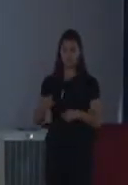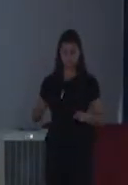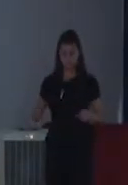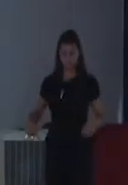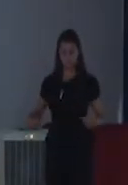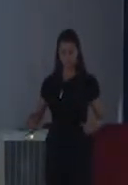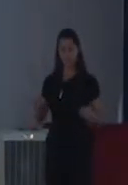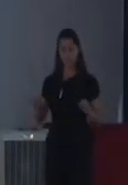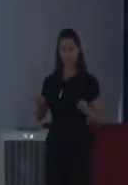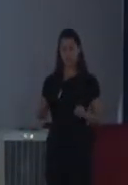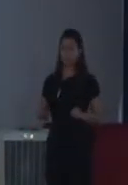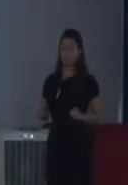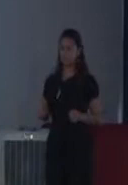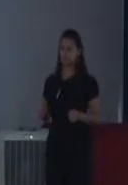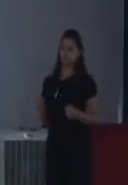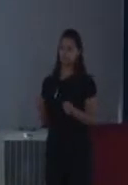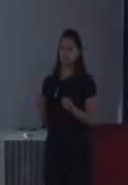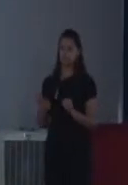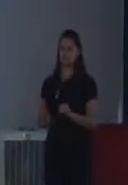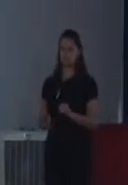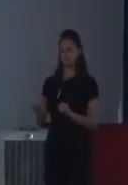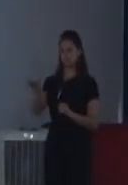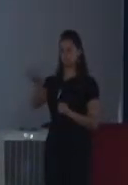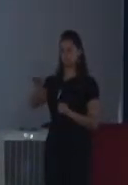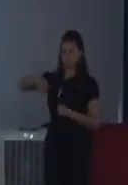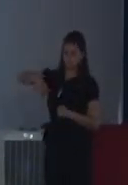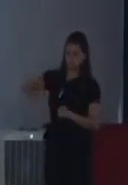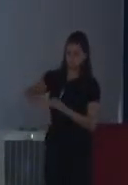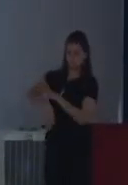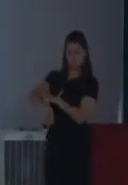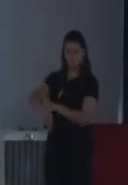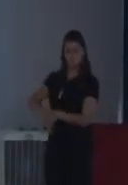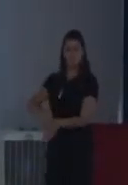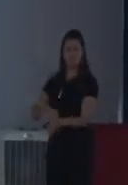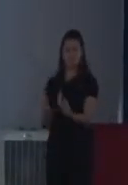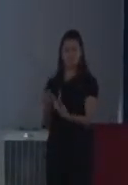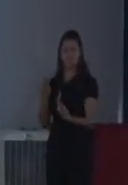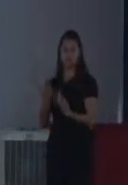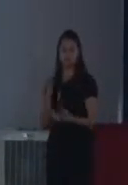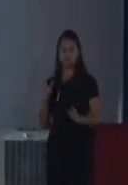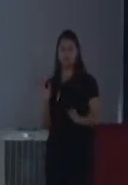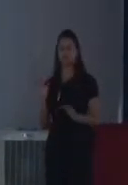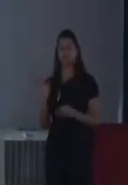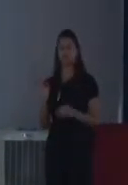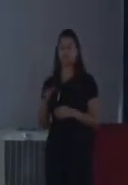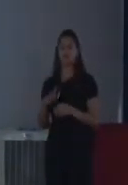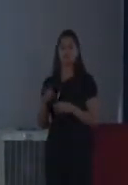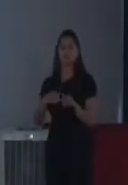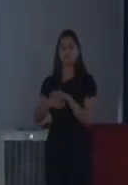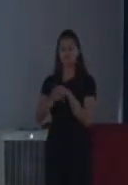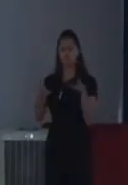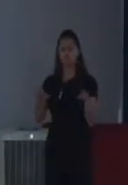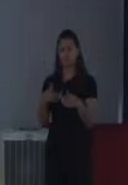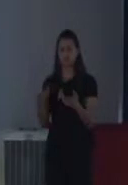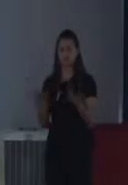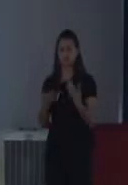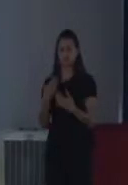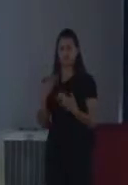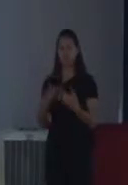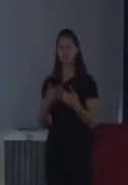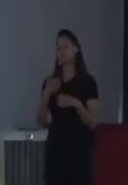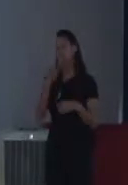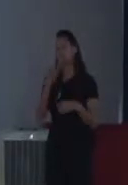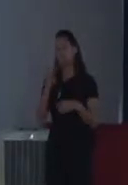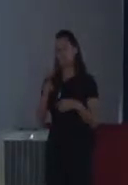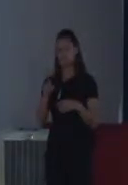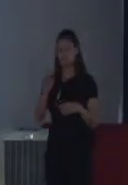silla de ruedas puede cruzarla, ¿sí? Puede pasar por ahí y entrar al recinto, digamos, para donde, a donde vaya a ir. Pero